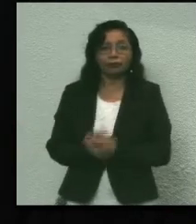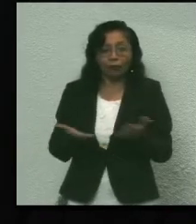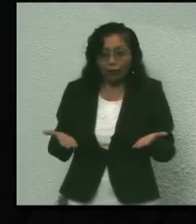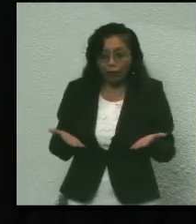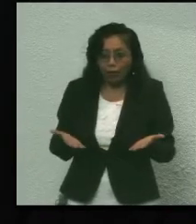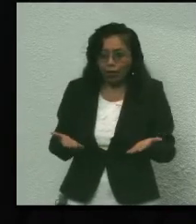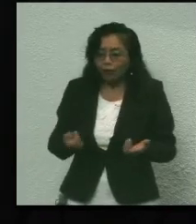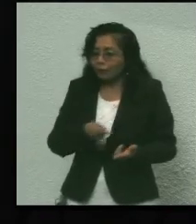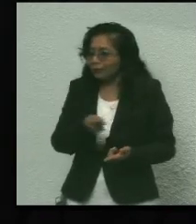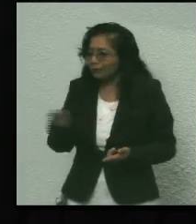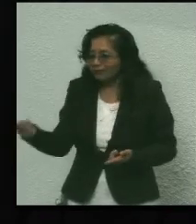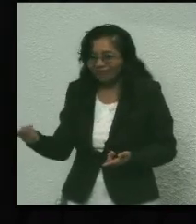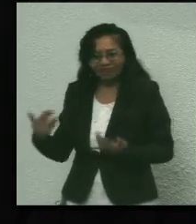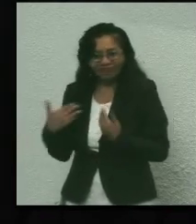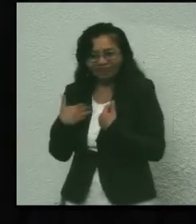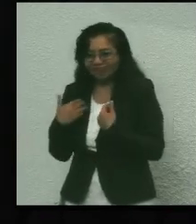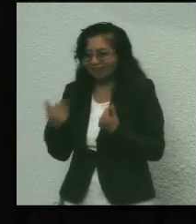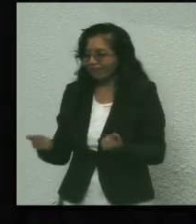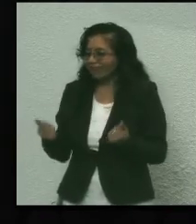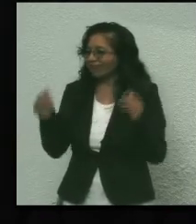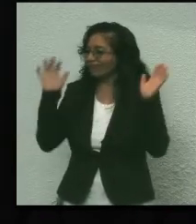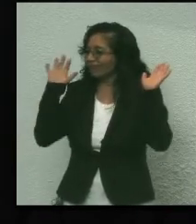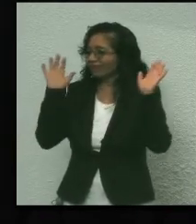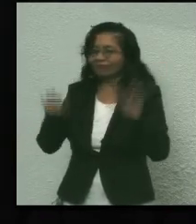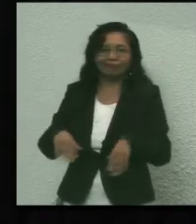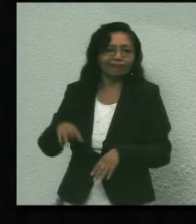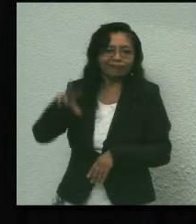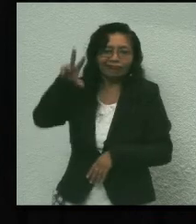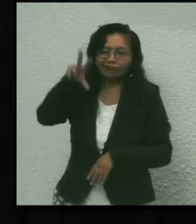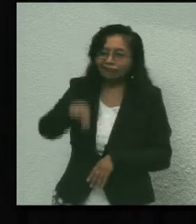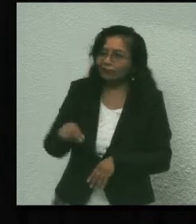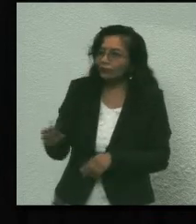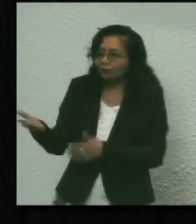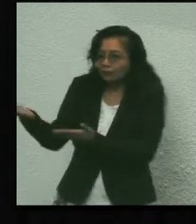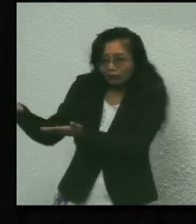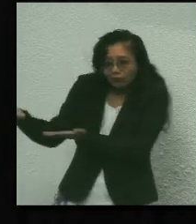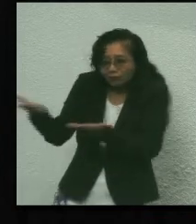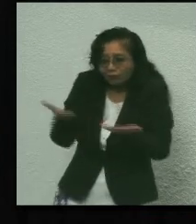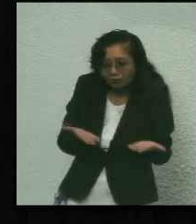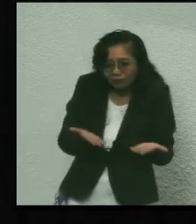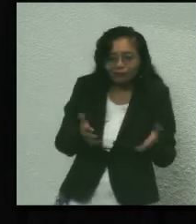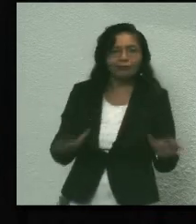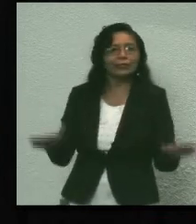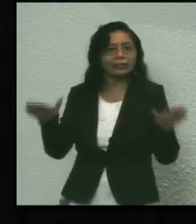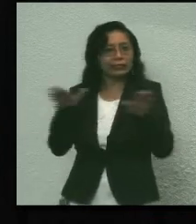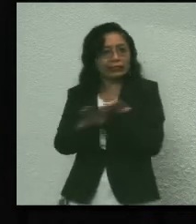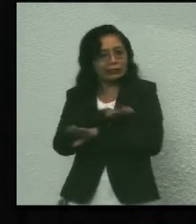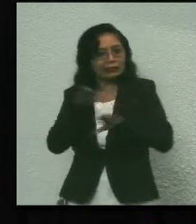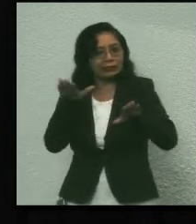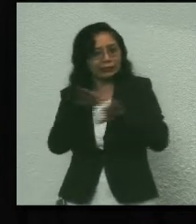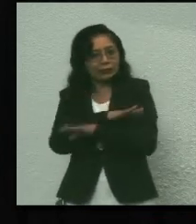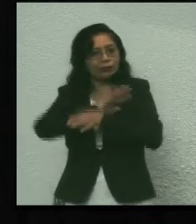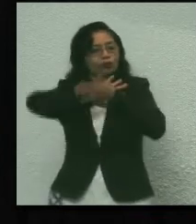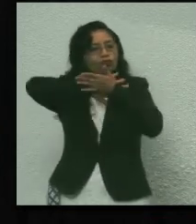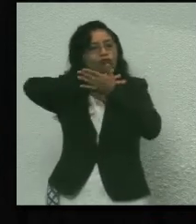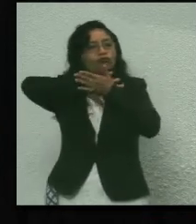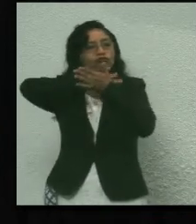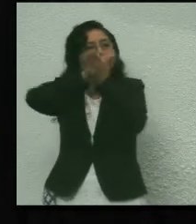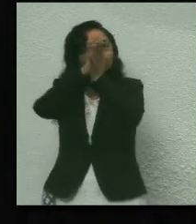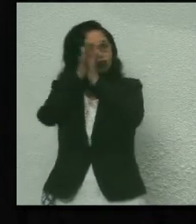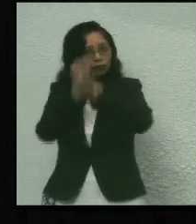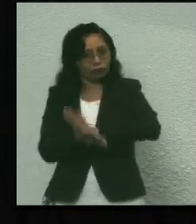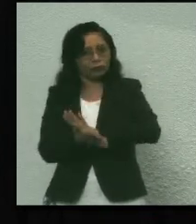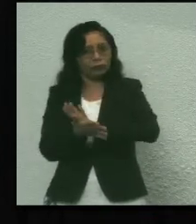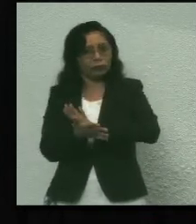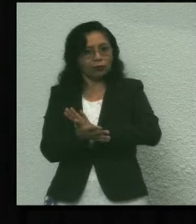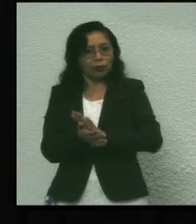Si así no lo entendemos, no merecemos ser parte de este proceso de cambio o transformación por el que